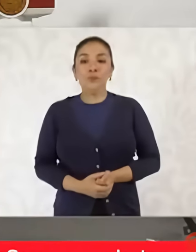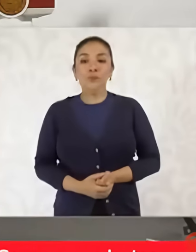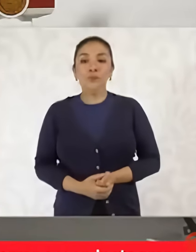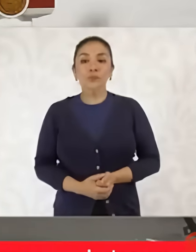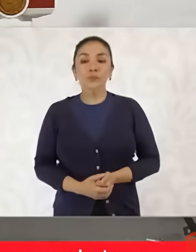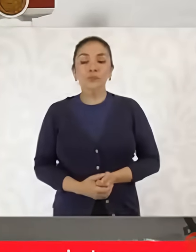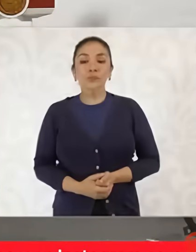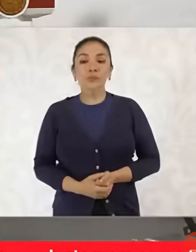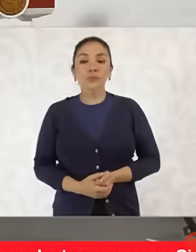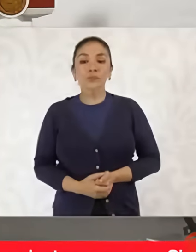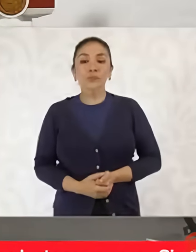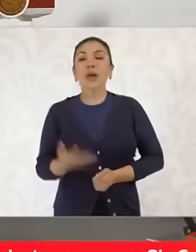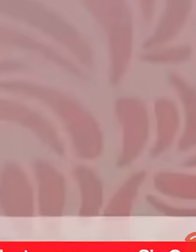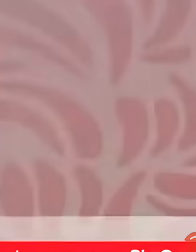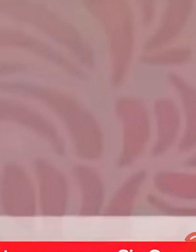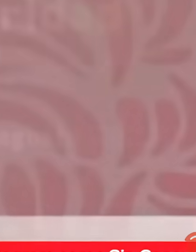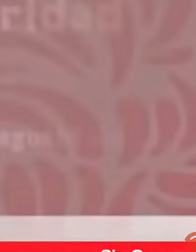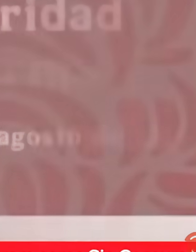El video.